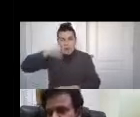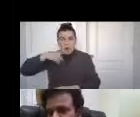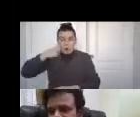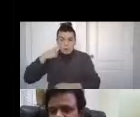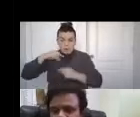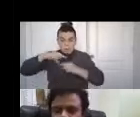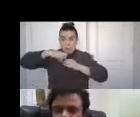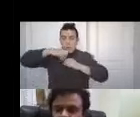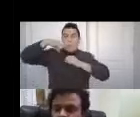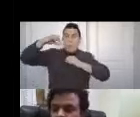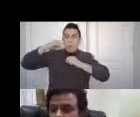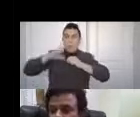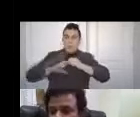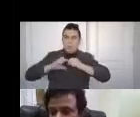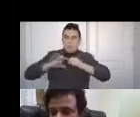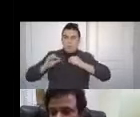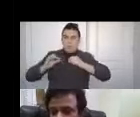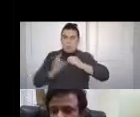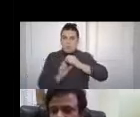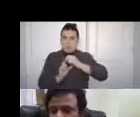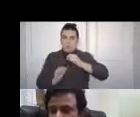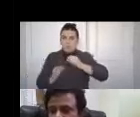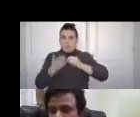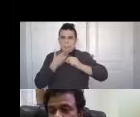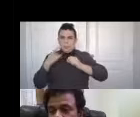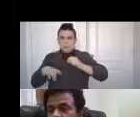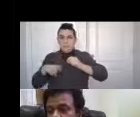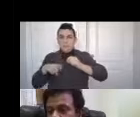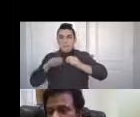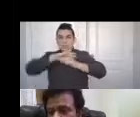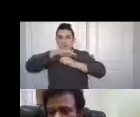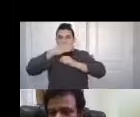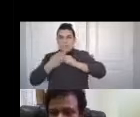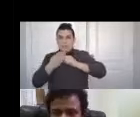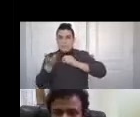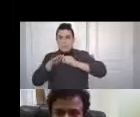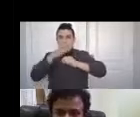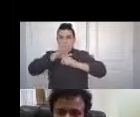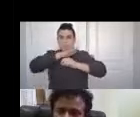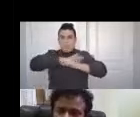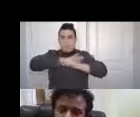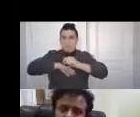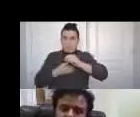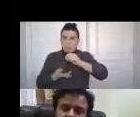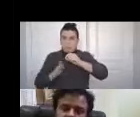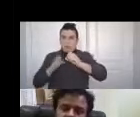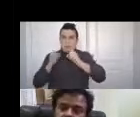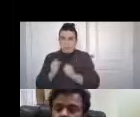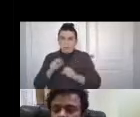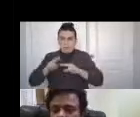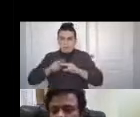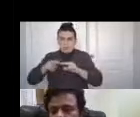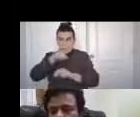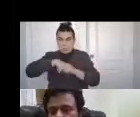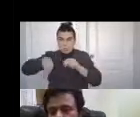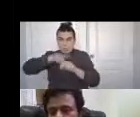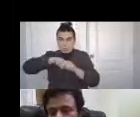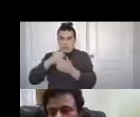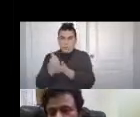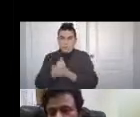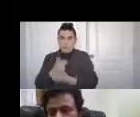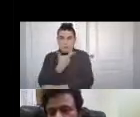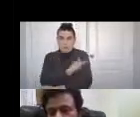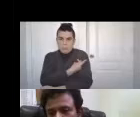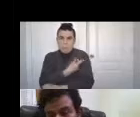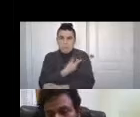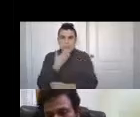básicamente es la que lo han inoculado, ¿cierto? Para poder generar los anticuerpos vía las vacunas, ¿cierto? Y otras proteínas de membrana, como la